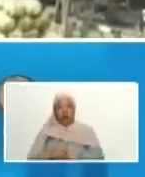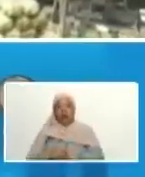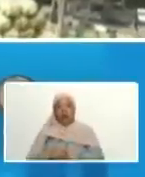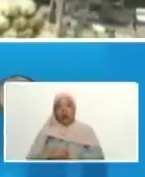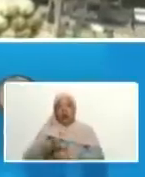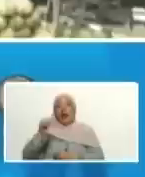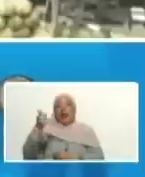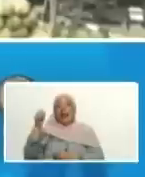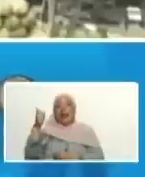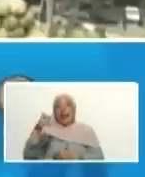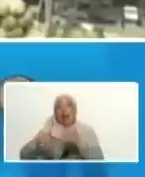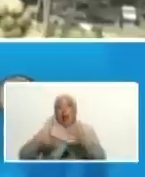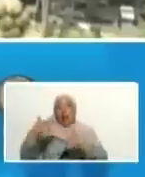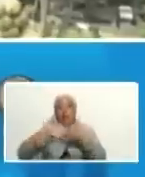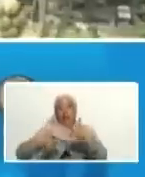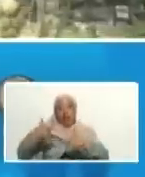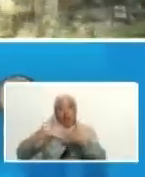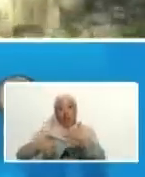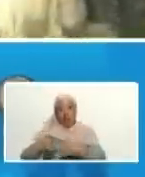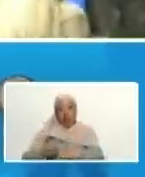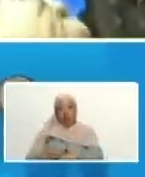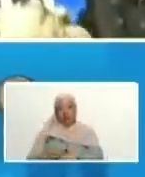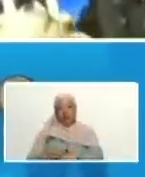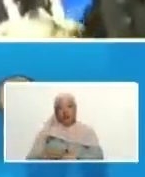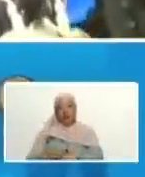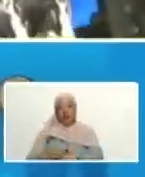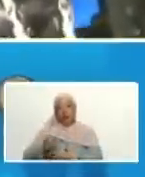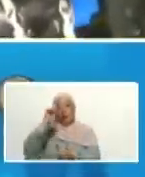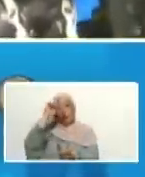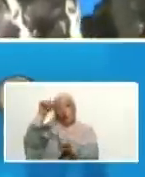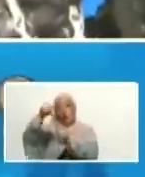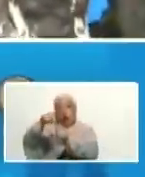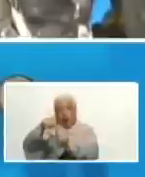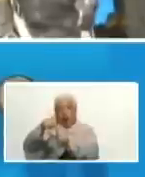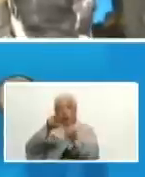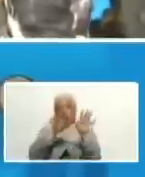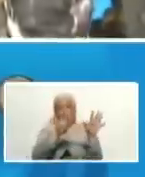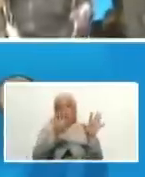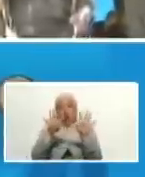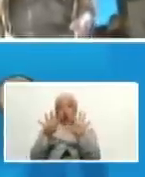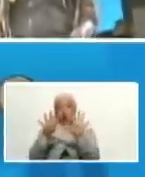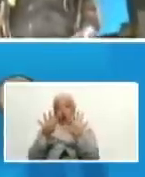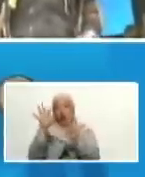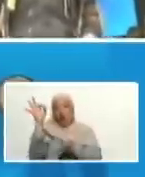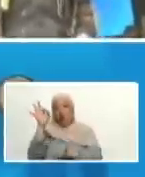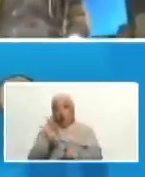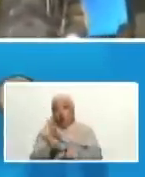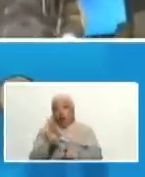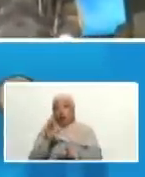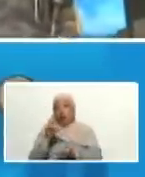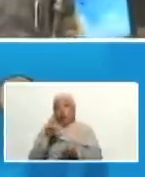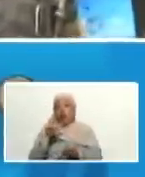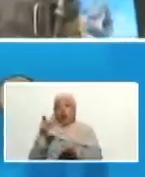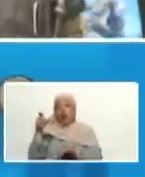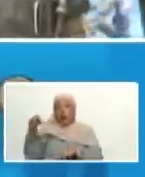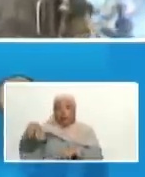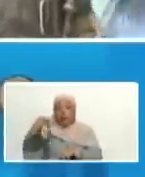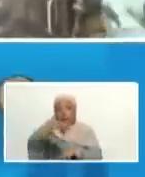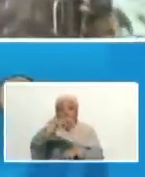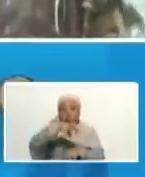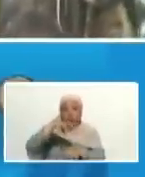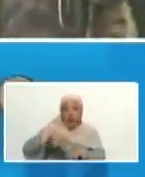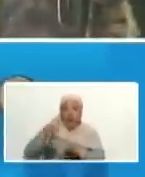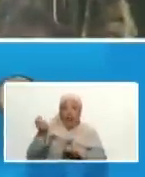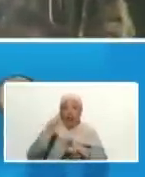10 operaciones que comprendieron 99 despliegues operativos contra estos